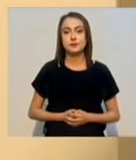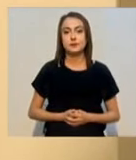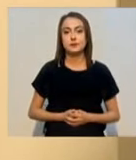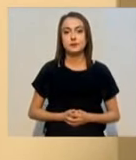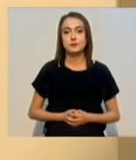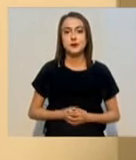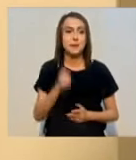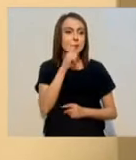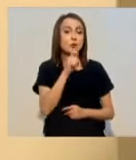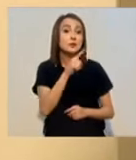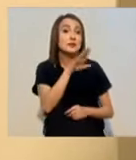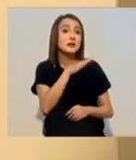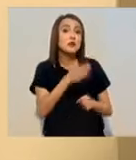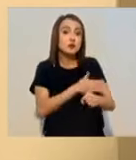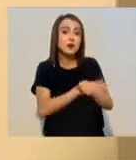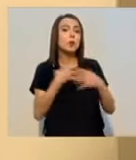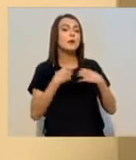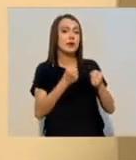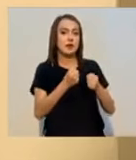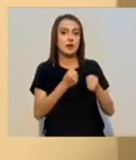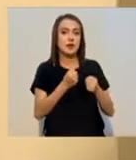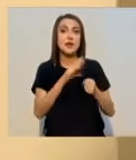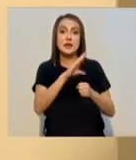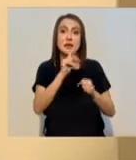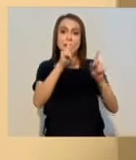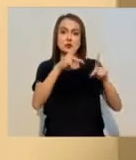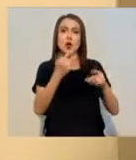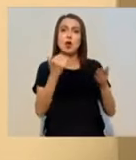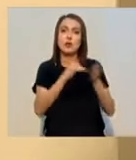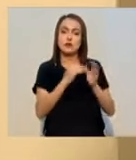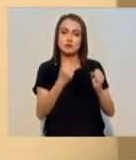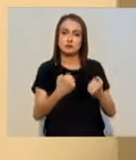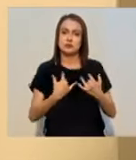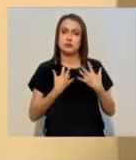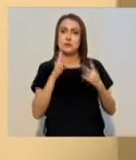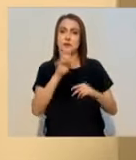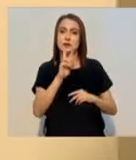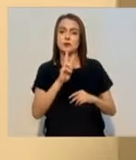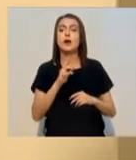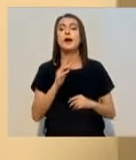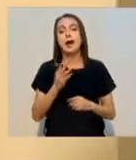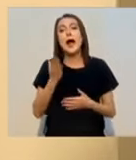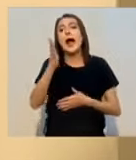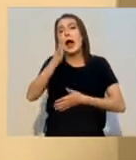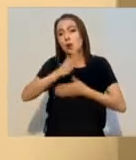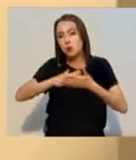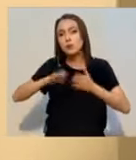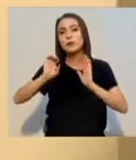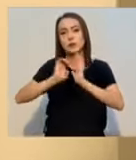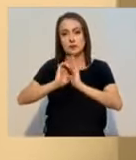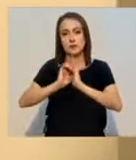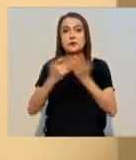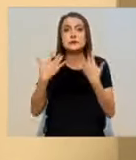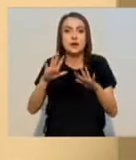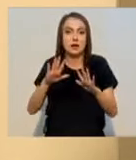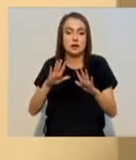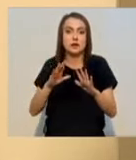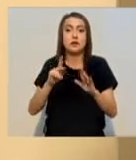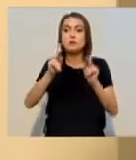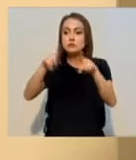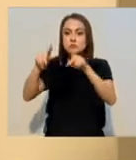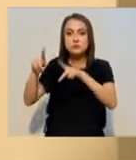la pregunta... Recuperados. Y tasa de reinfección. Sí, hay algunos ejemplos que se han dado